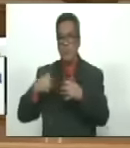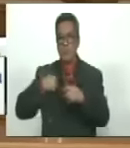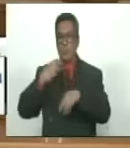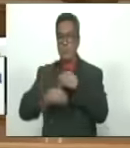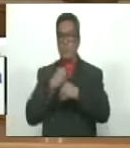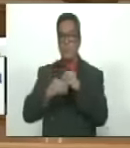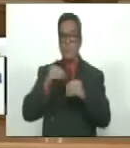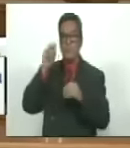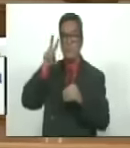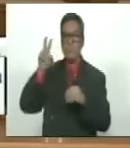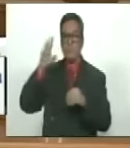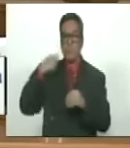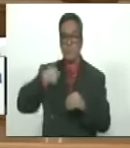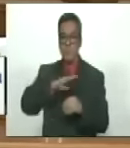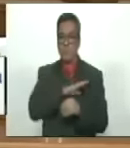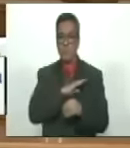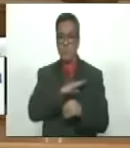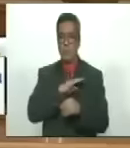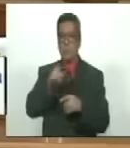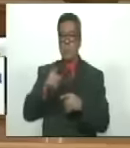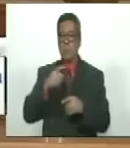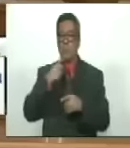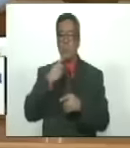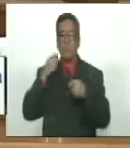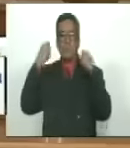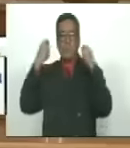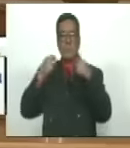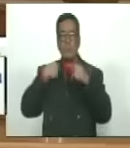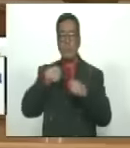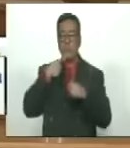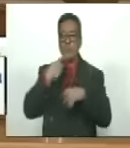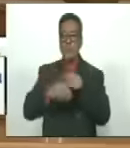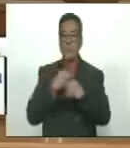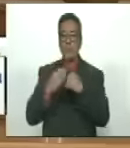patria por los derechos, los reclamos que se hicieron,